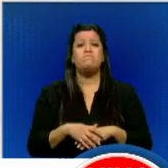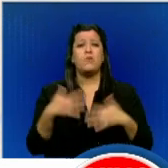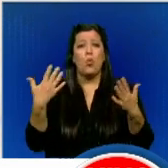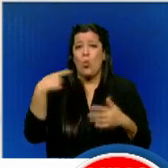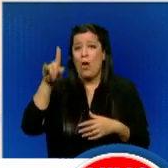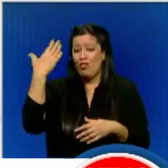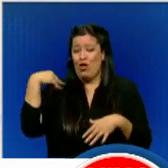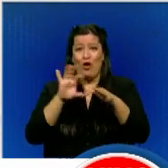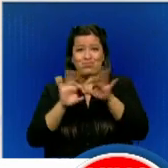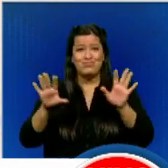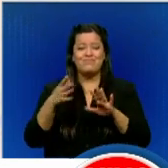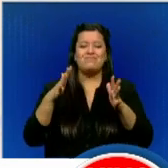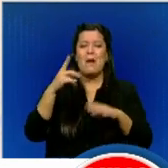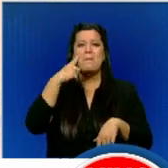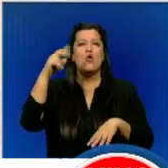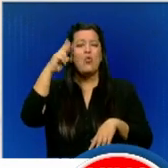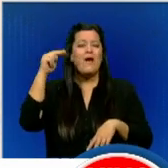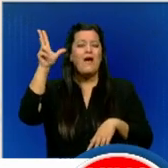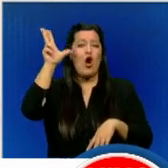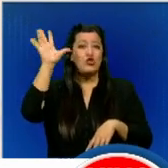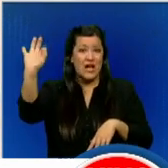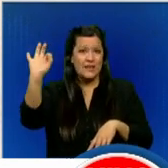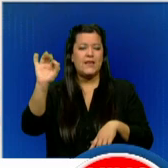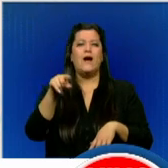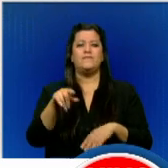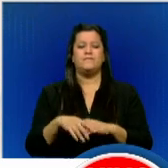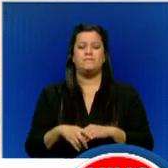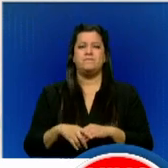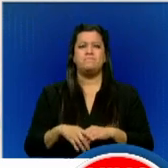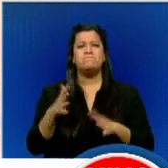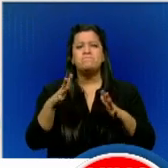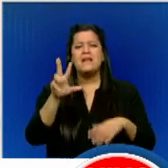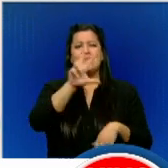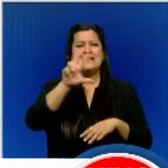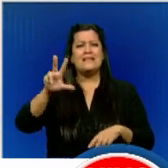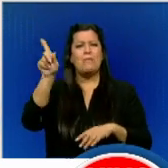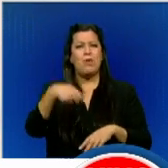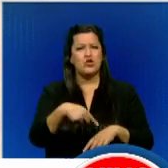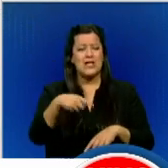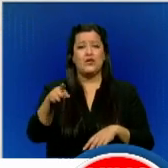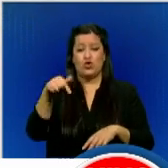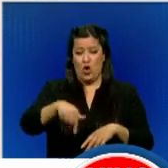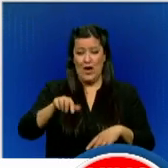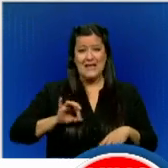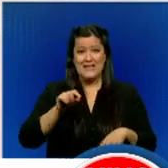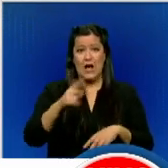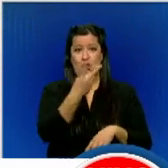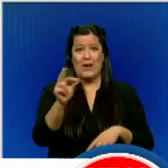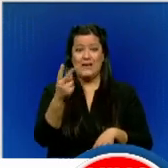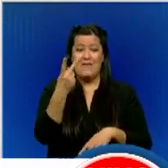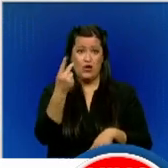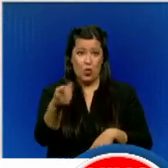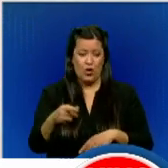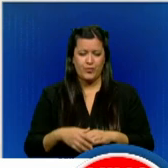democracia principios de los años 80 a casi el 33% que va a ser en este año 2021